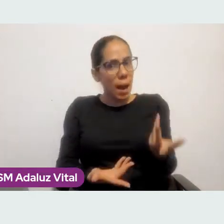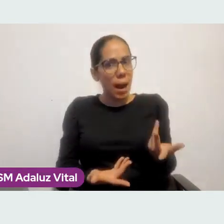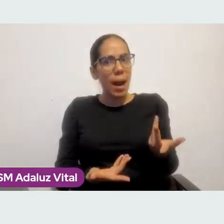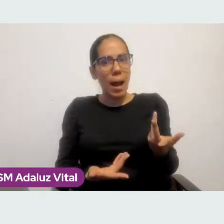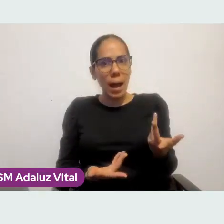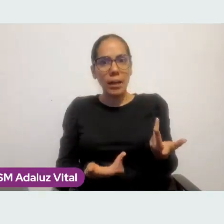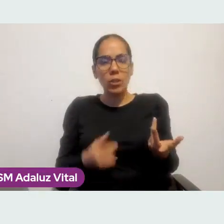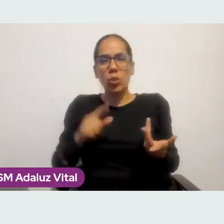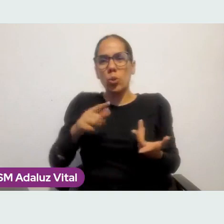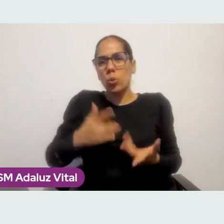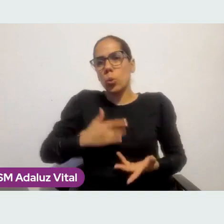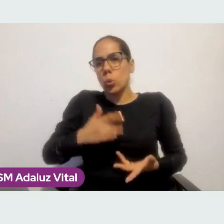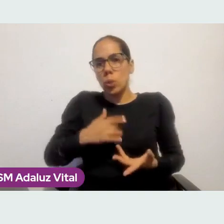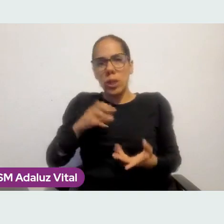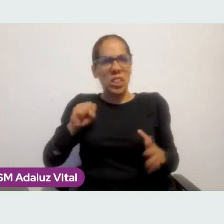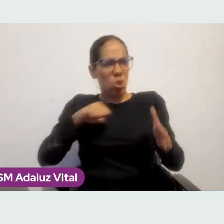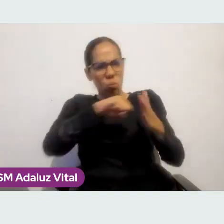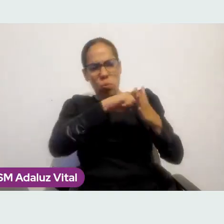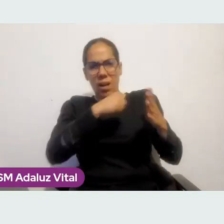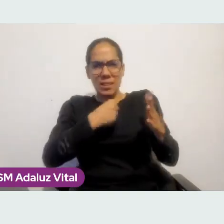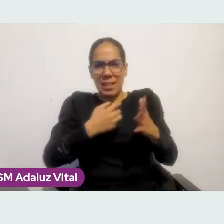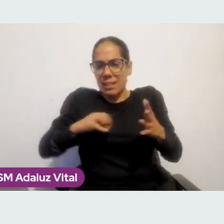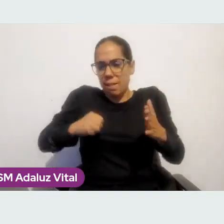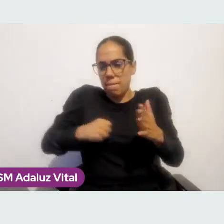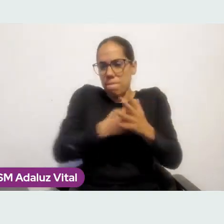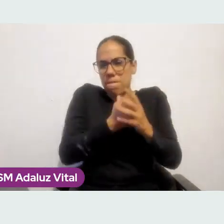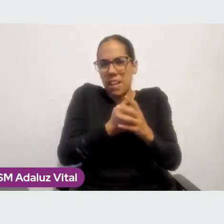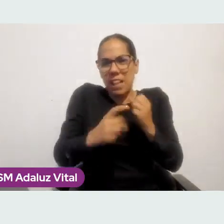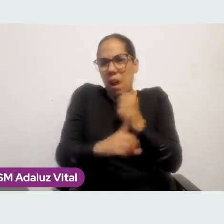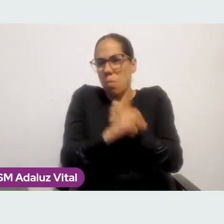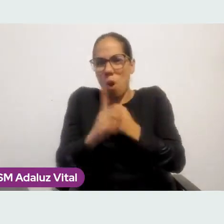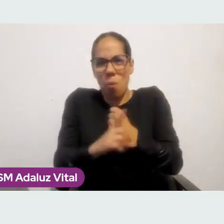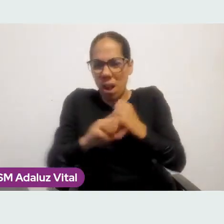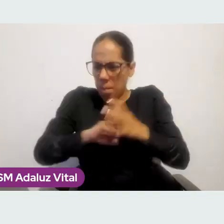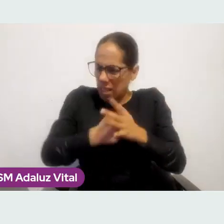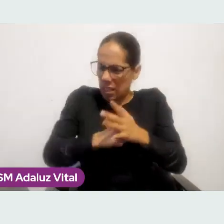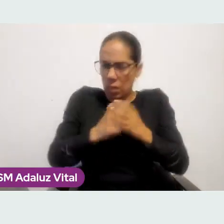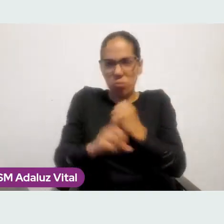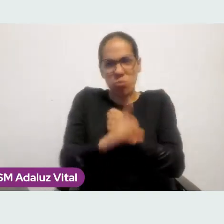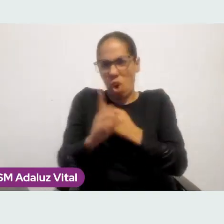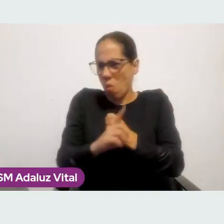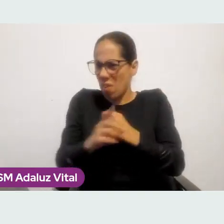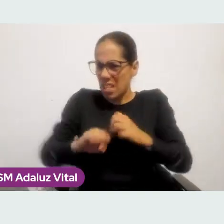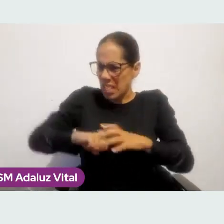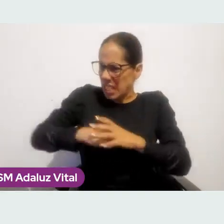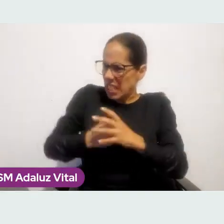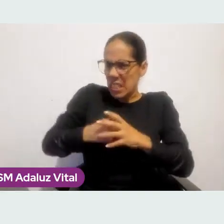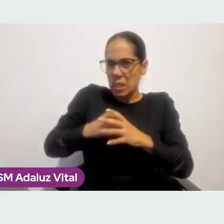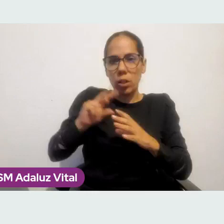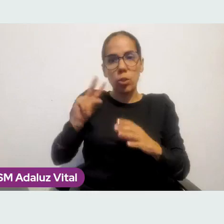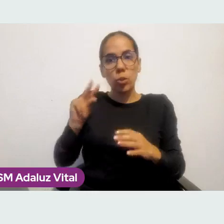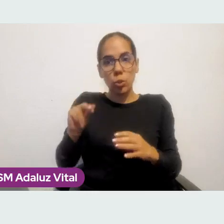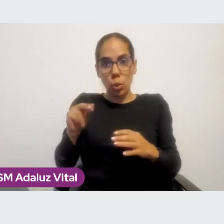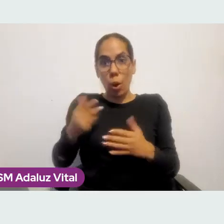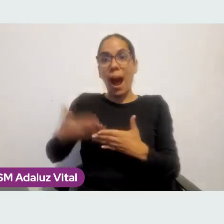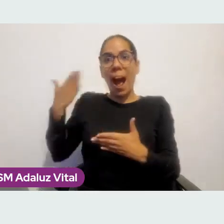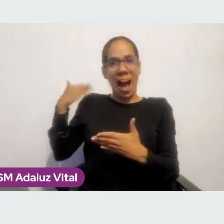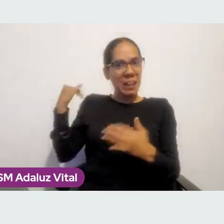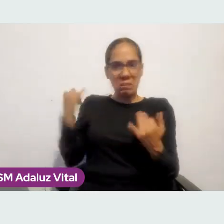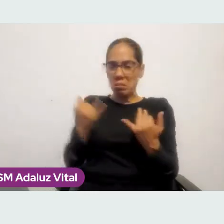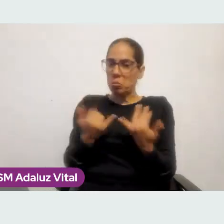o confrontar una serie de problemas. Y por otro lado, tampoco tenemos la necesidad